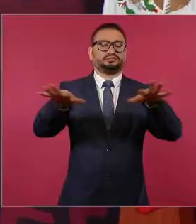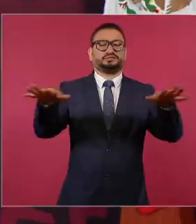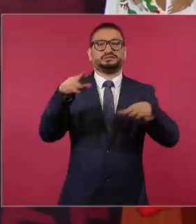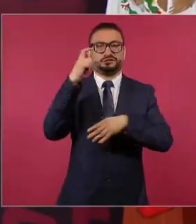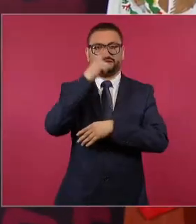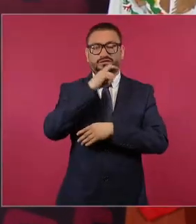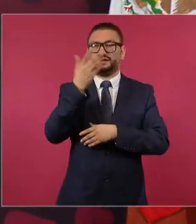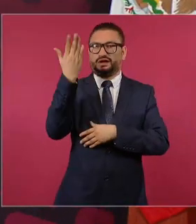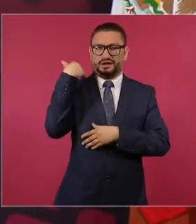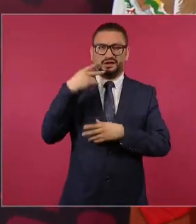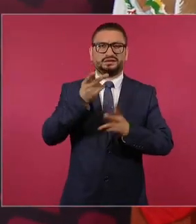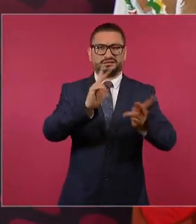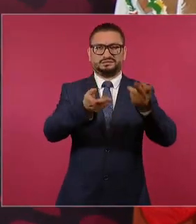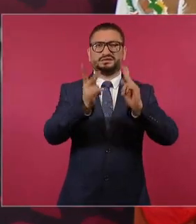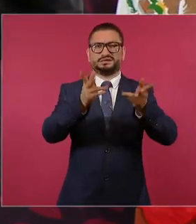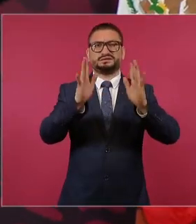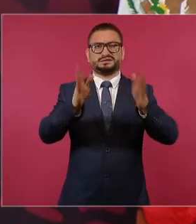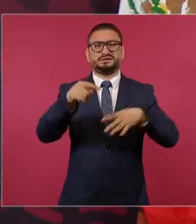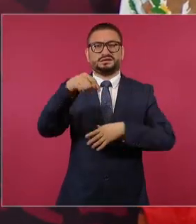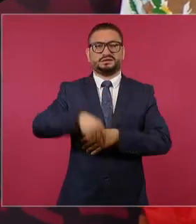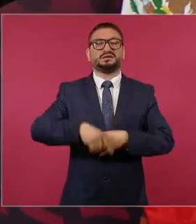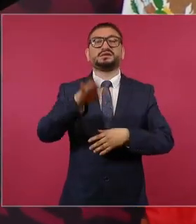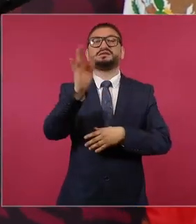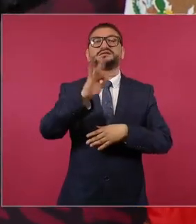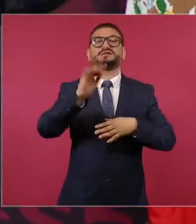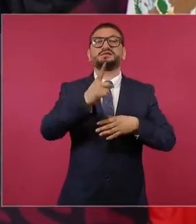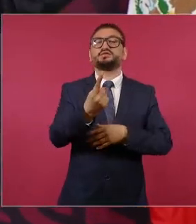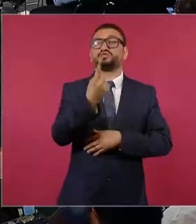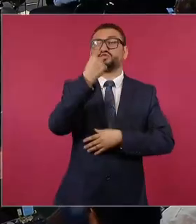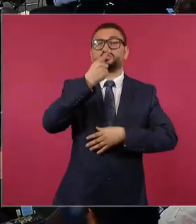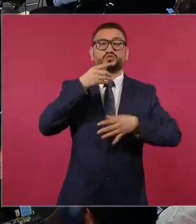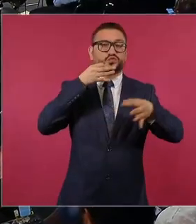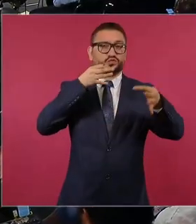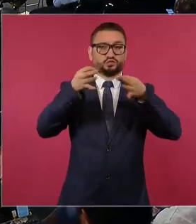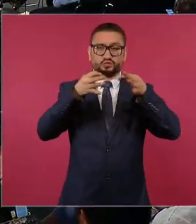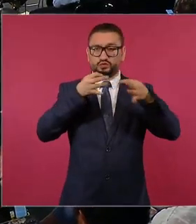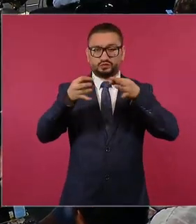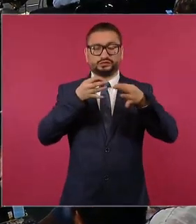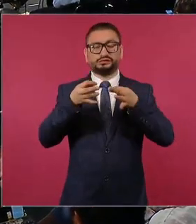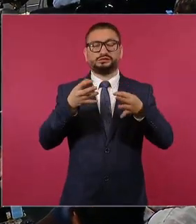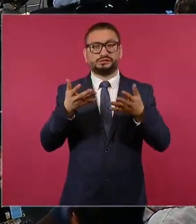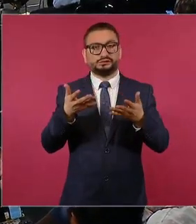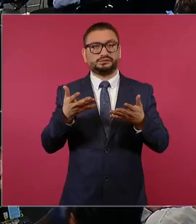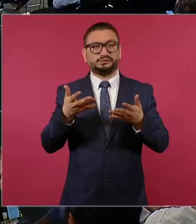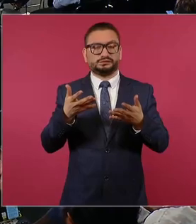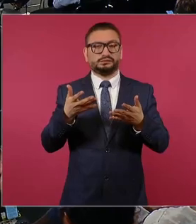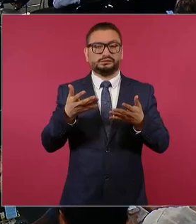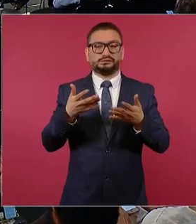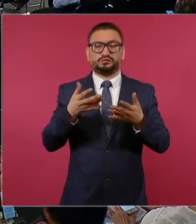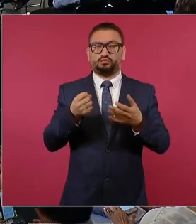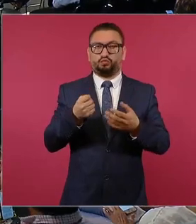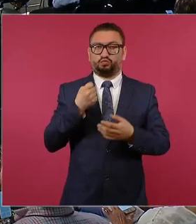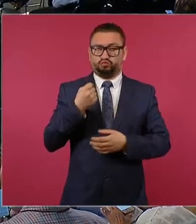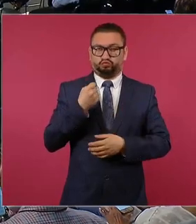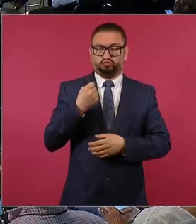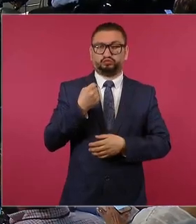ocasión hablamos aquí, puede haber una noticia muy fuerte,